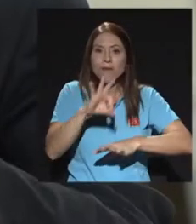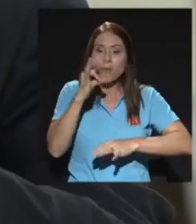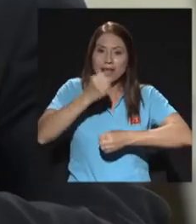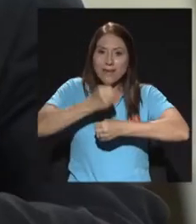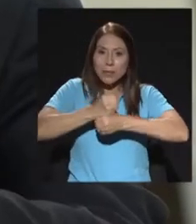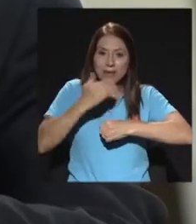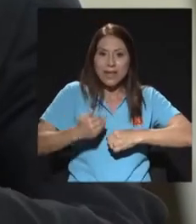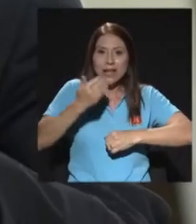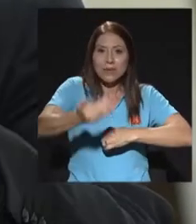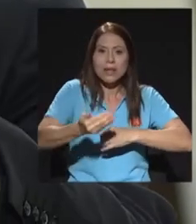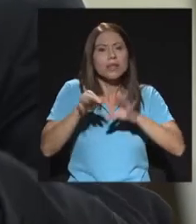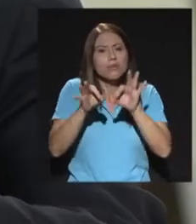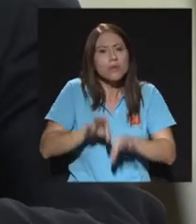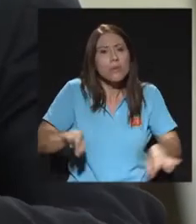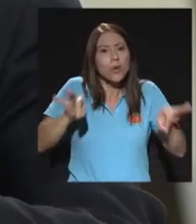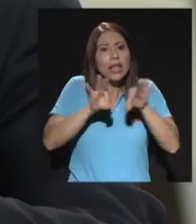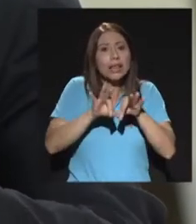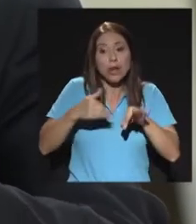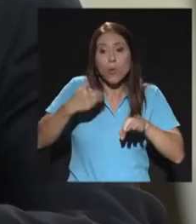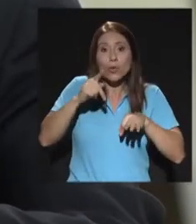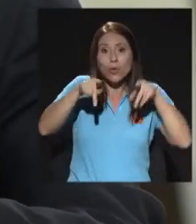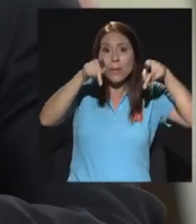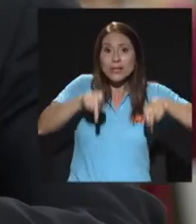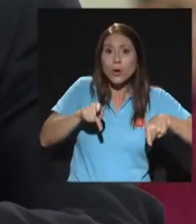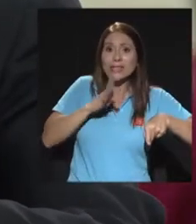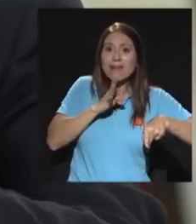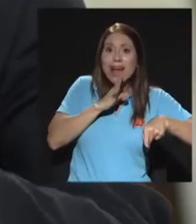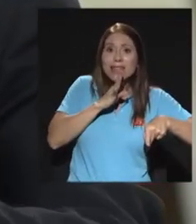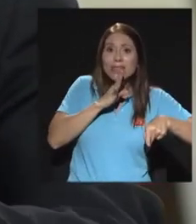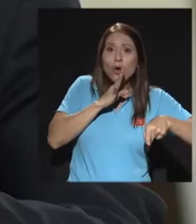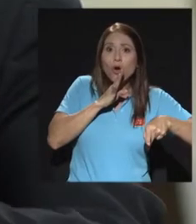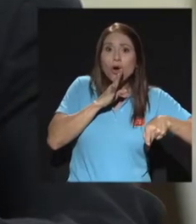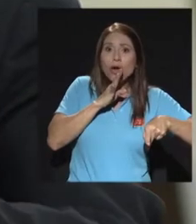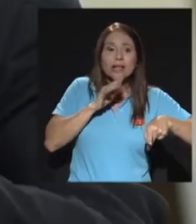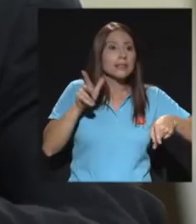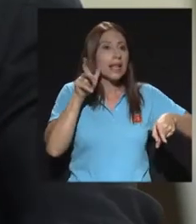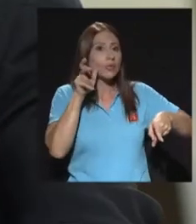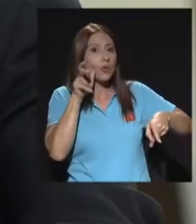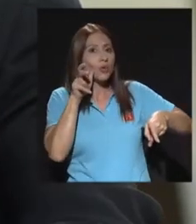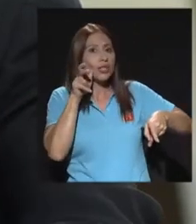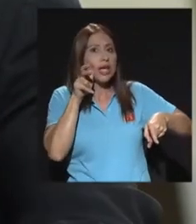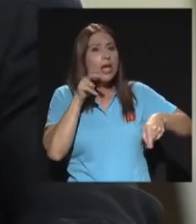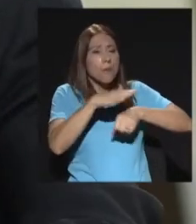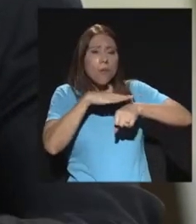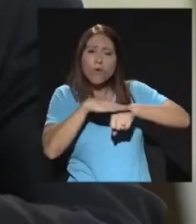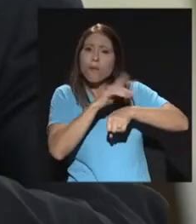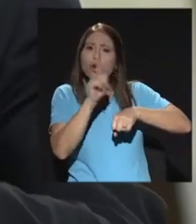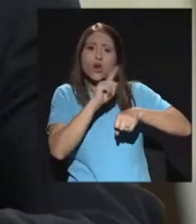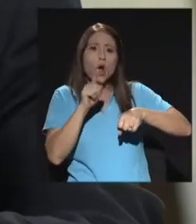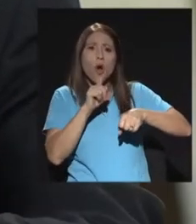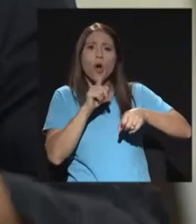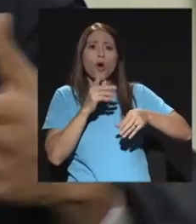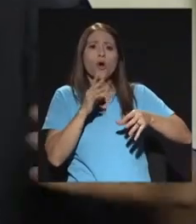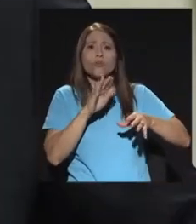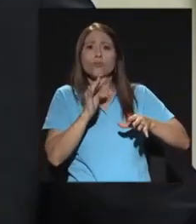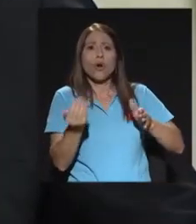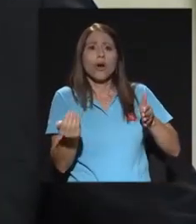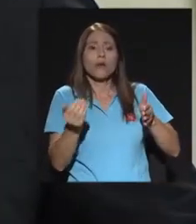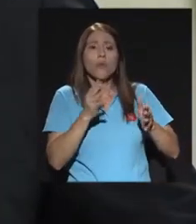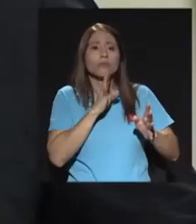SED. Es muy importante que cuando alguien está hablando se le escuche. Quiero que no tengamos más intervenciones